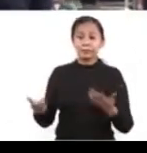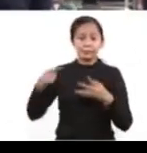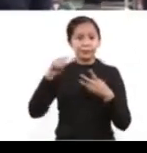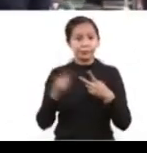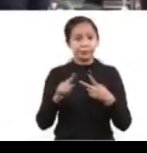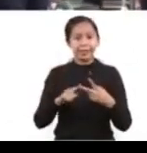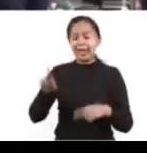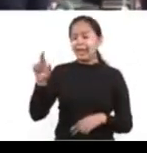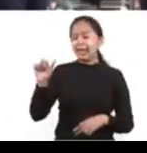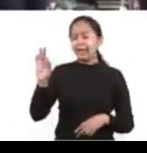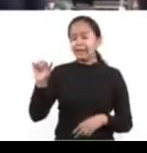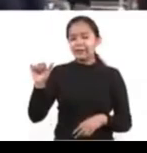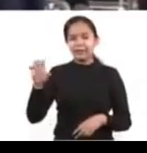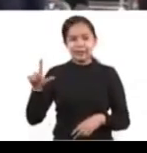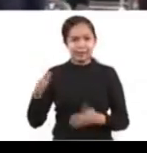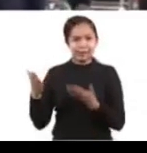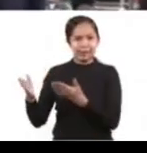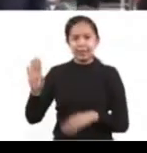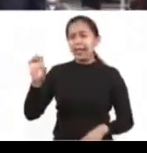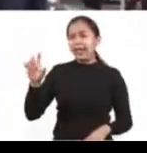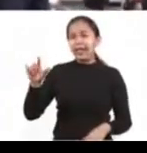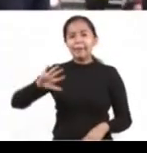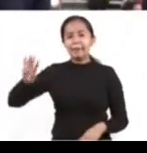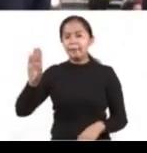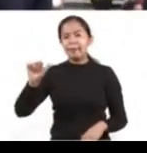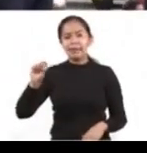a Rafael El Bazooka